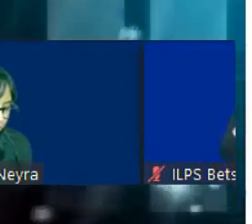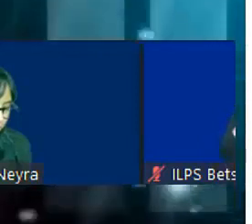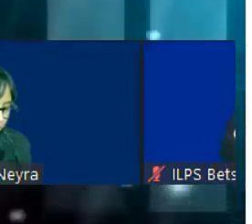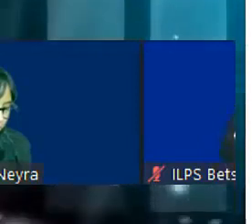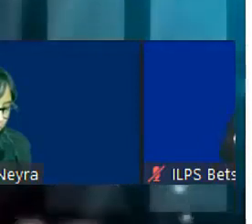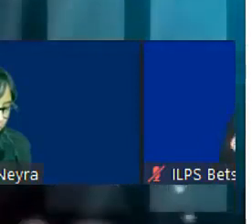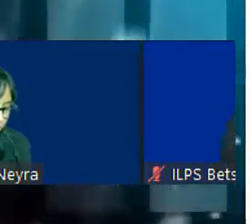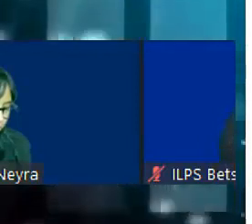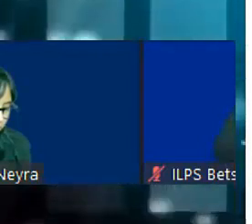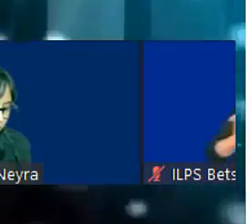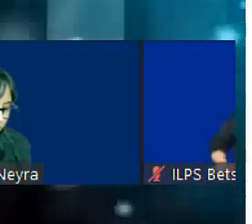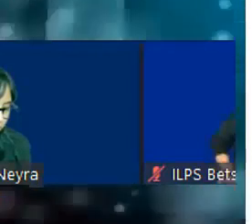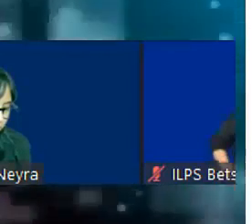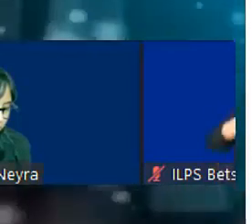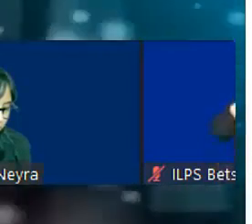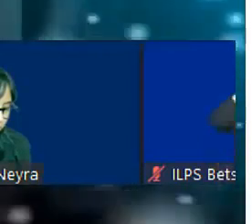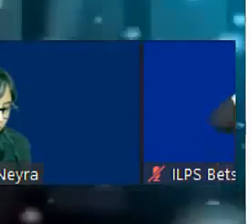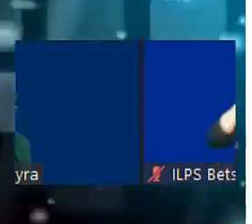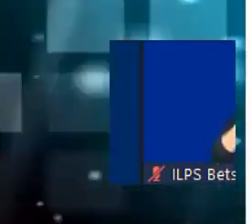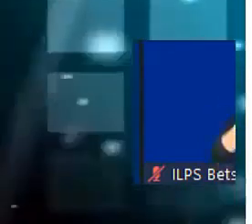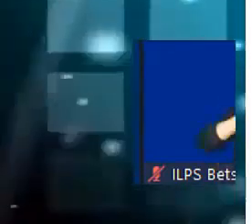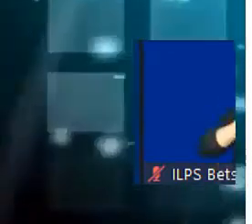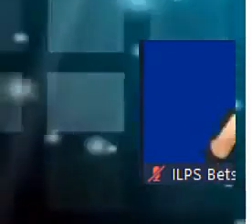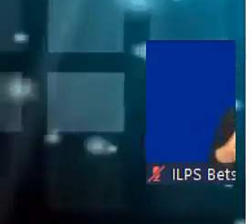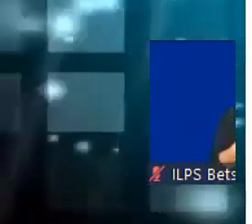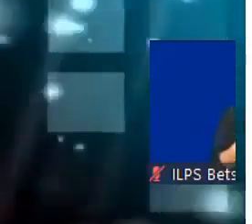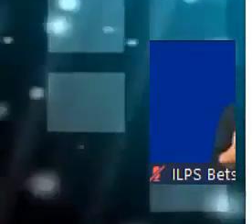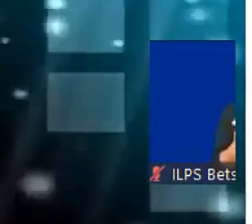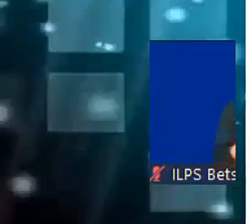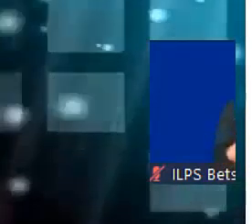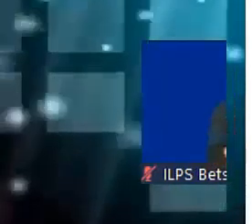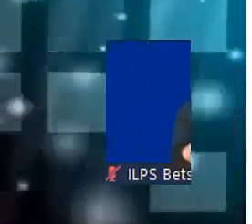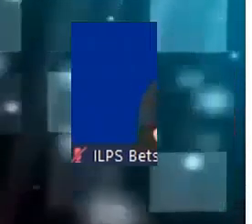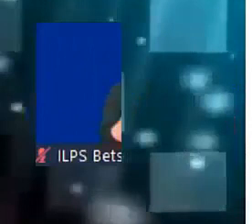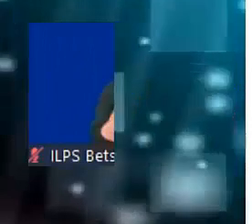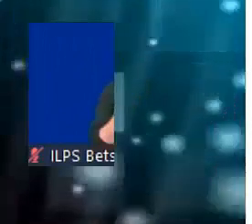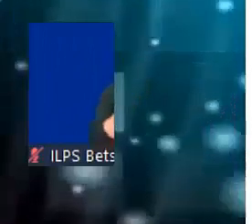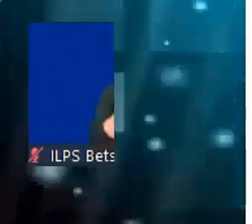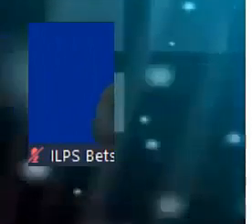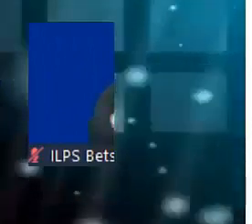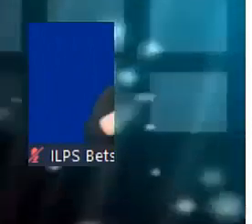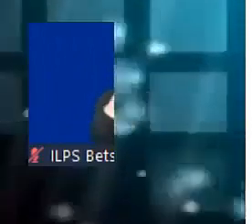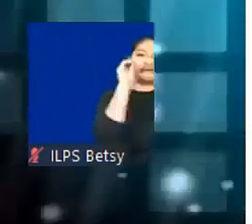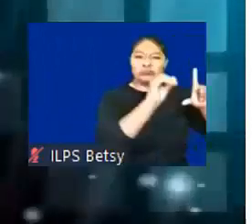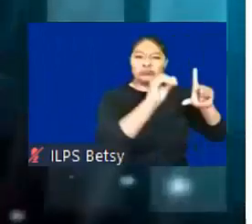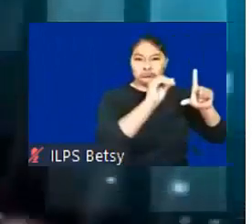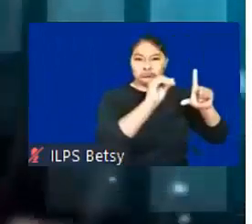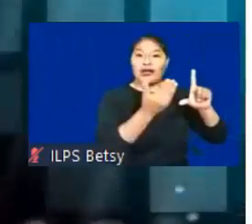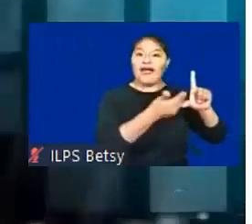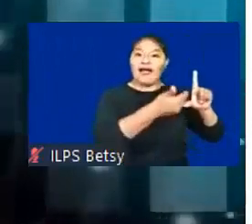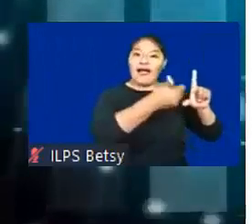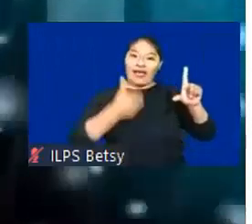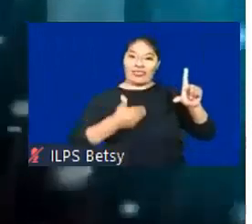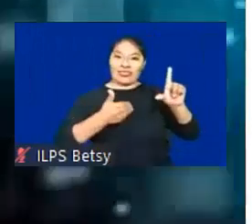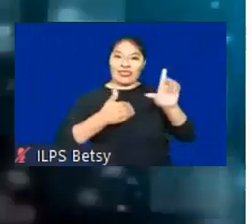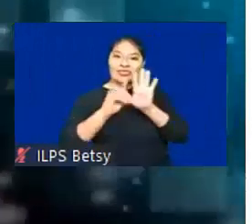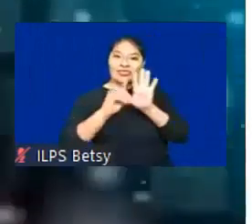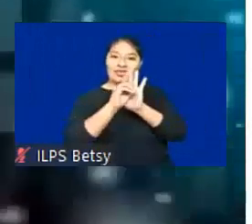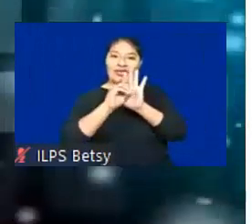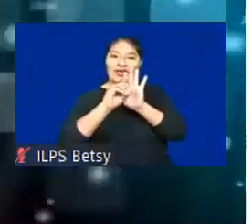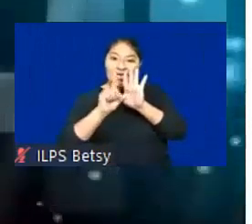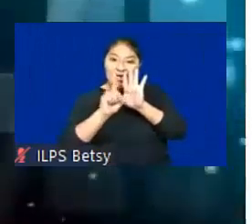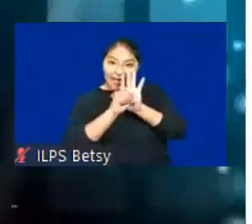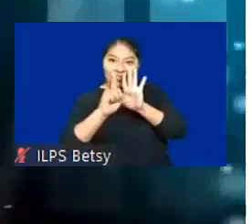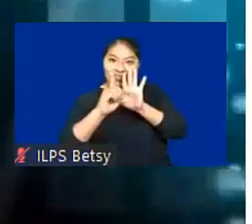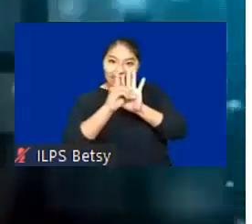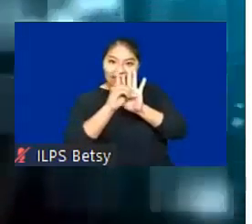Digital. Para ello, quiero mencionar que en el Decreto Legislativo 1412, en su artículo 6,